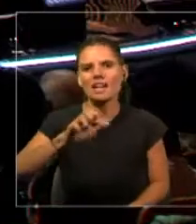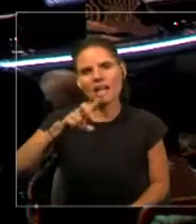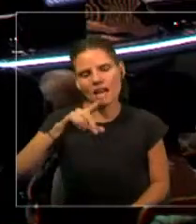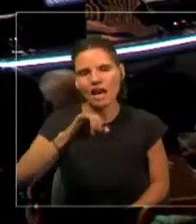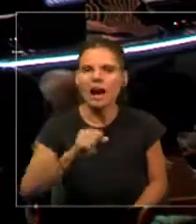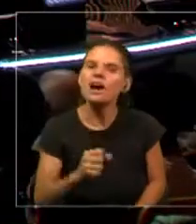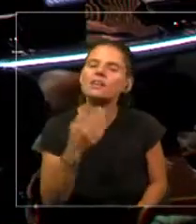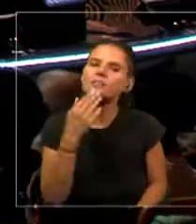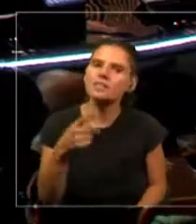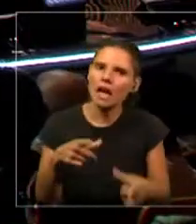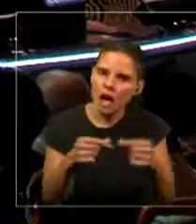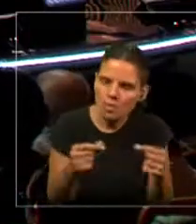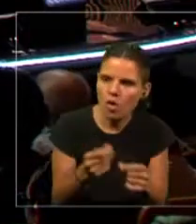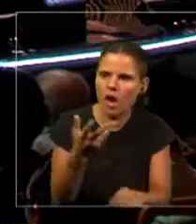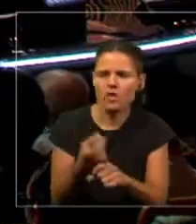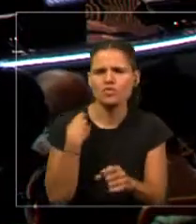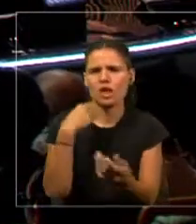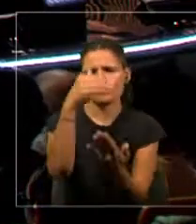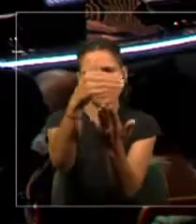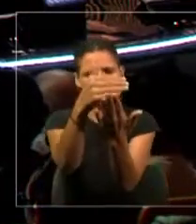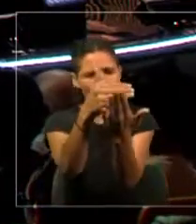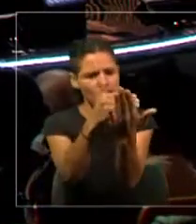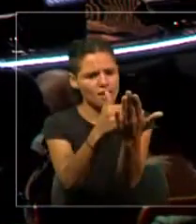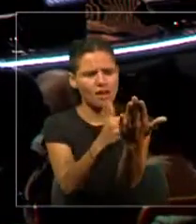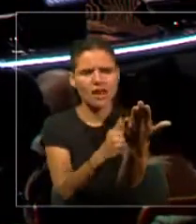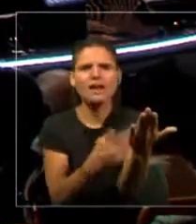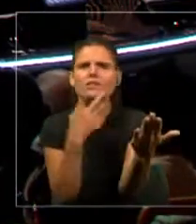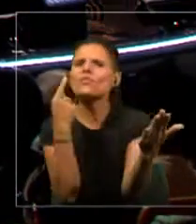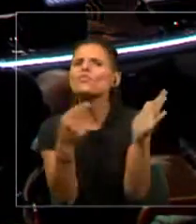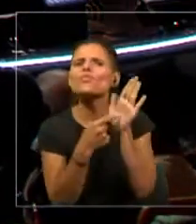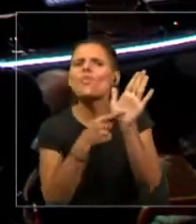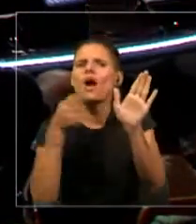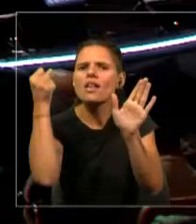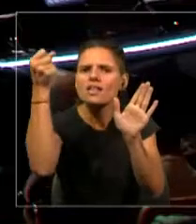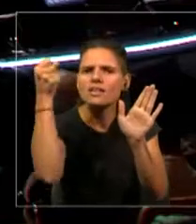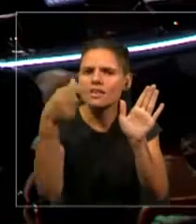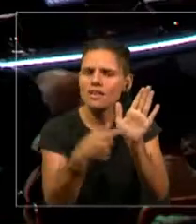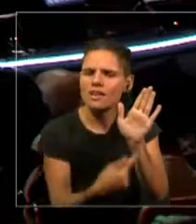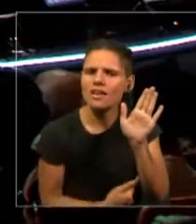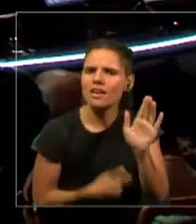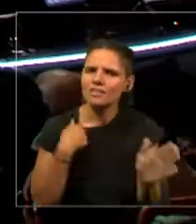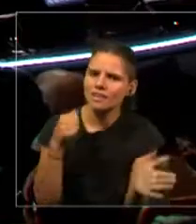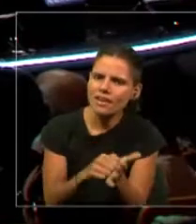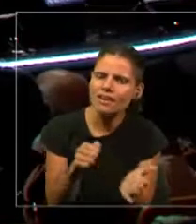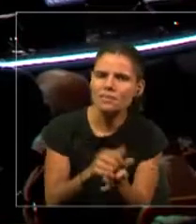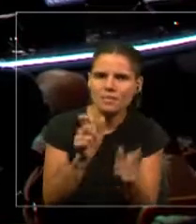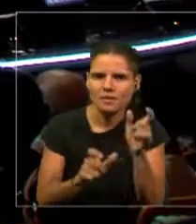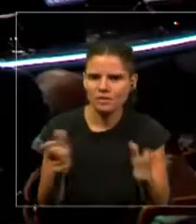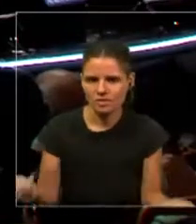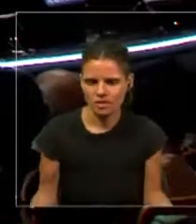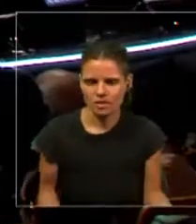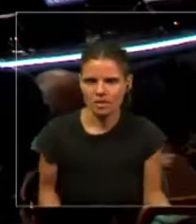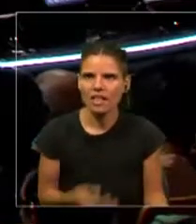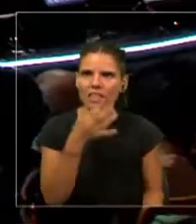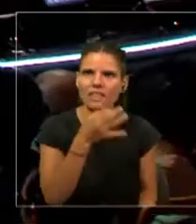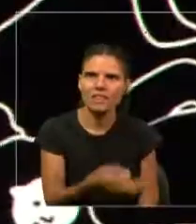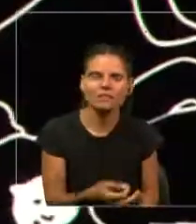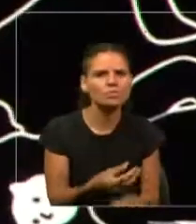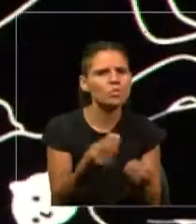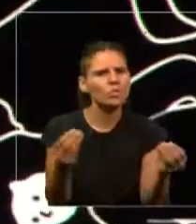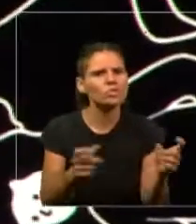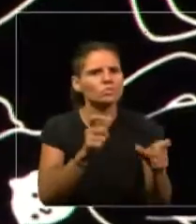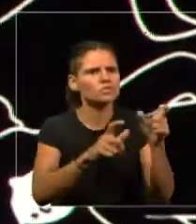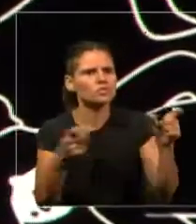es interminable. ¿Qué está manifestando toda la gente? El hecho de que demasiado exceso, las